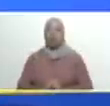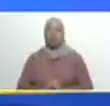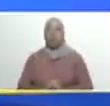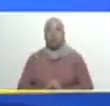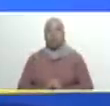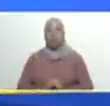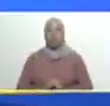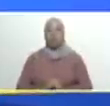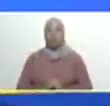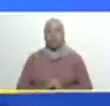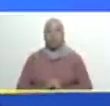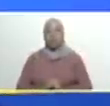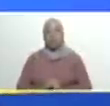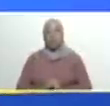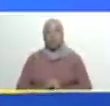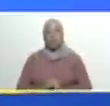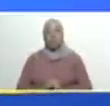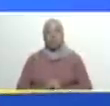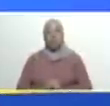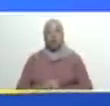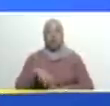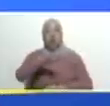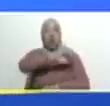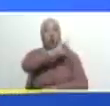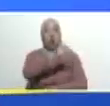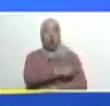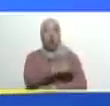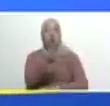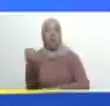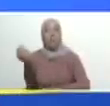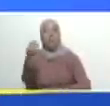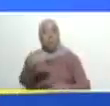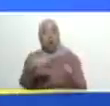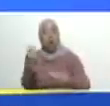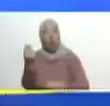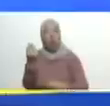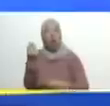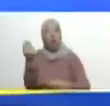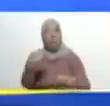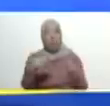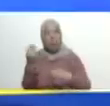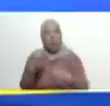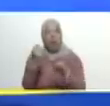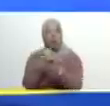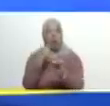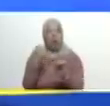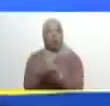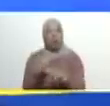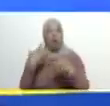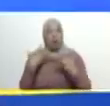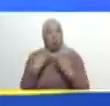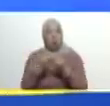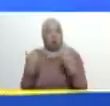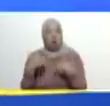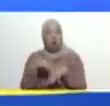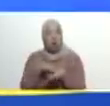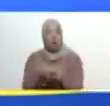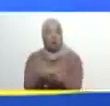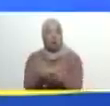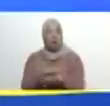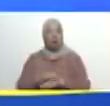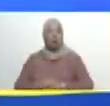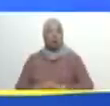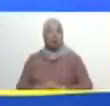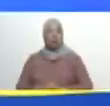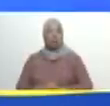Y eso pasa por fortalecer cada vez más los niveles de trabajo conjunto y de integración.